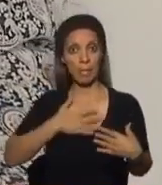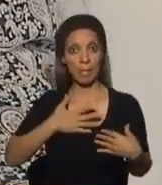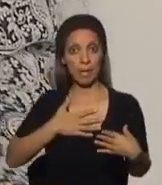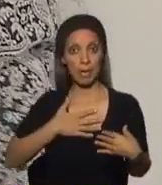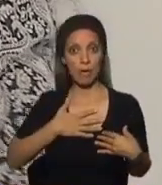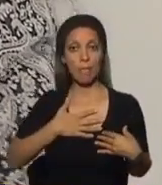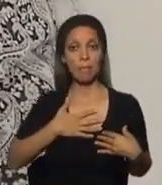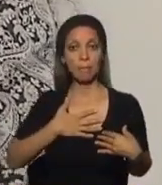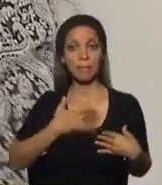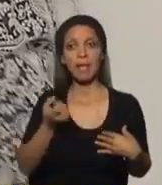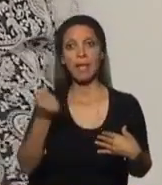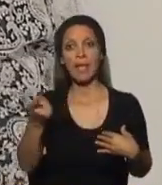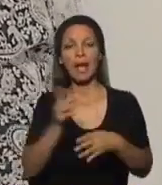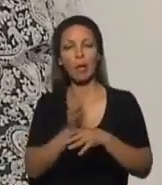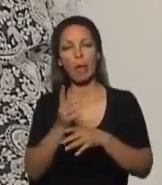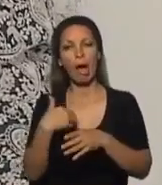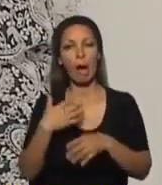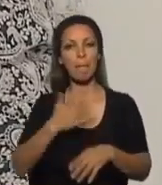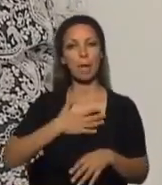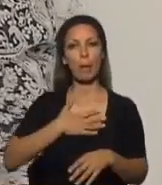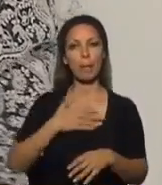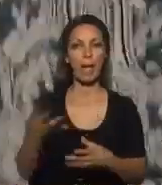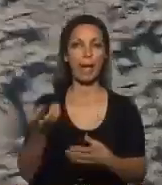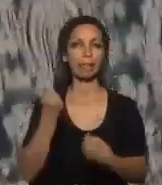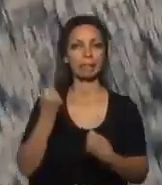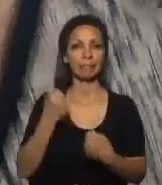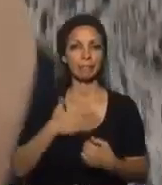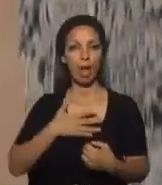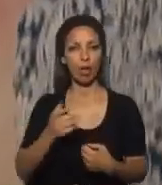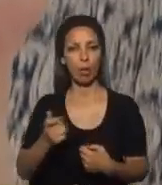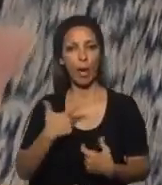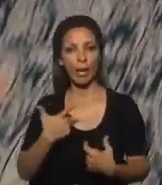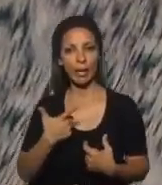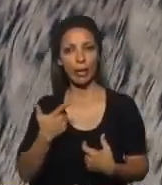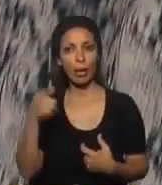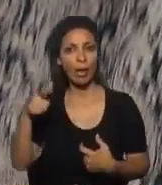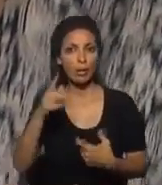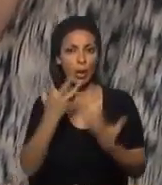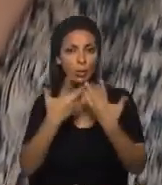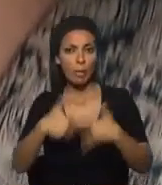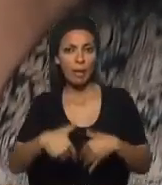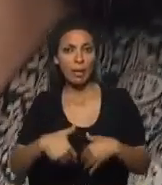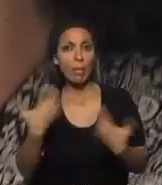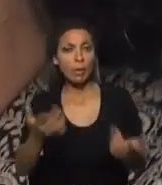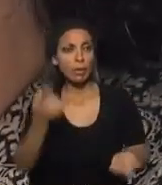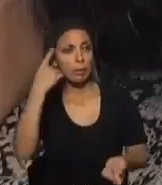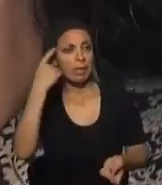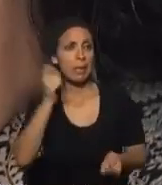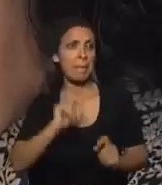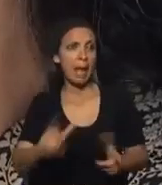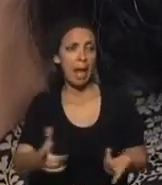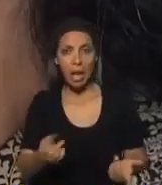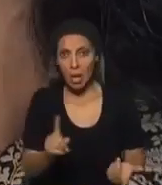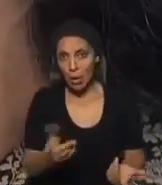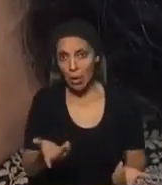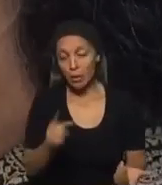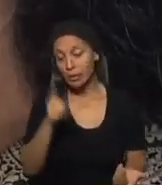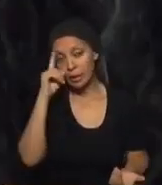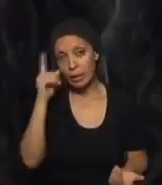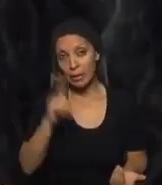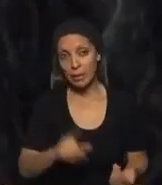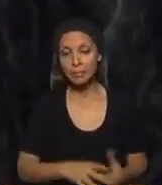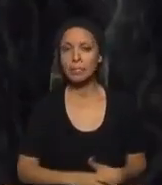da dinero quien está haciendo con ella una transacción sexual. Está connotado de sexualidad el dinero. Es una cosa increíble. ¿Cómo